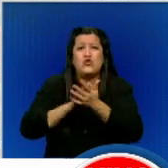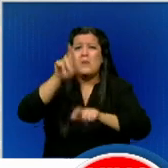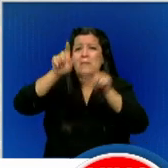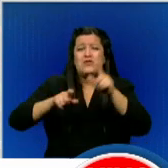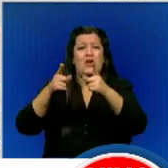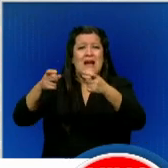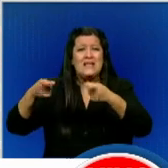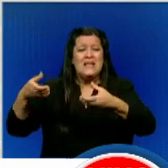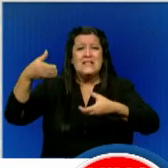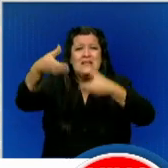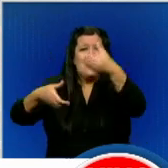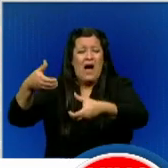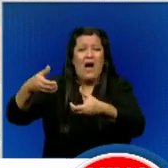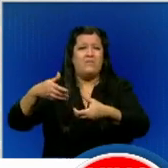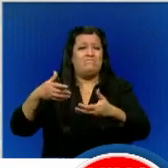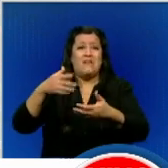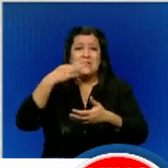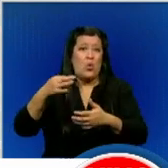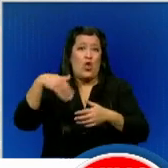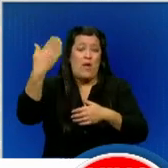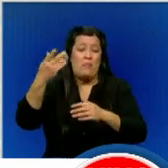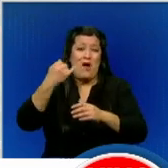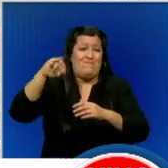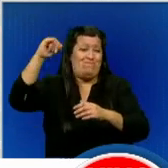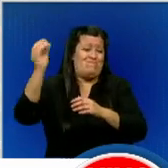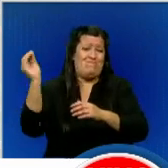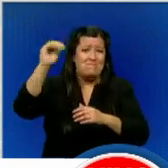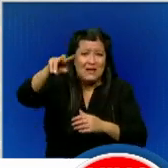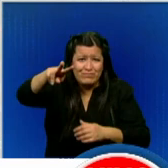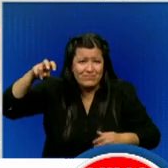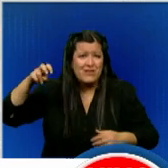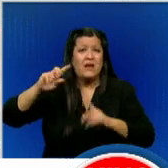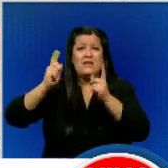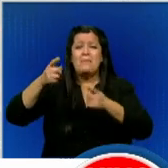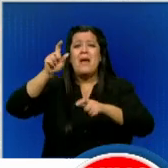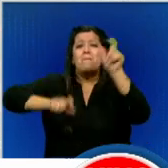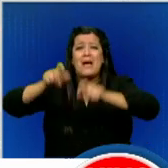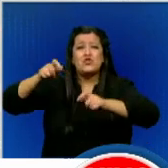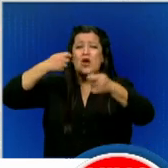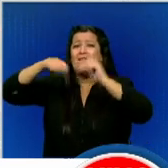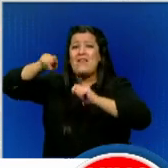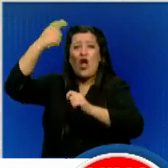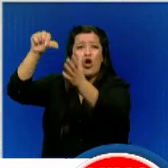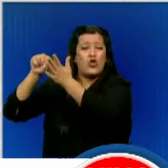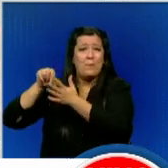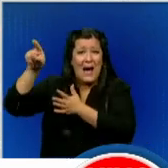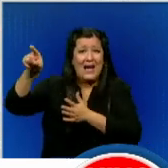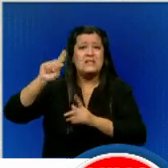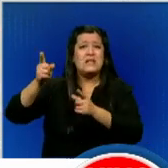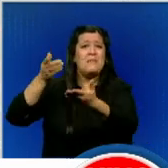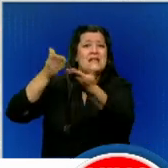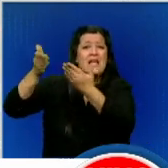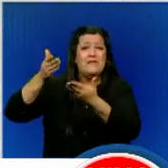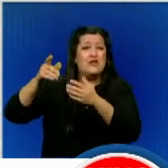logran en cadencia no hay consenso por parte de los exportadores que verán como sus productos y servicios pierden competitividad